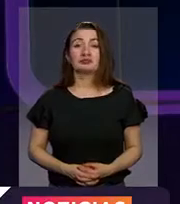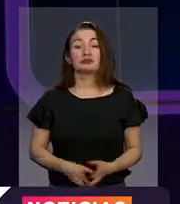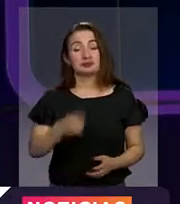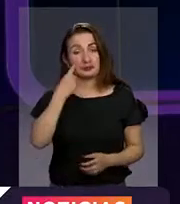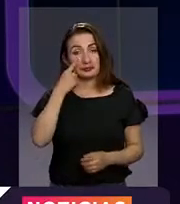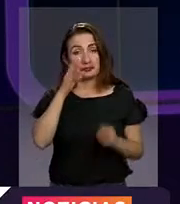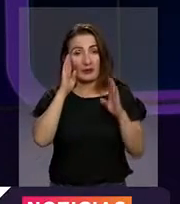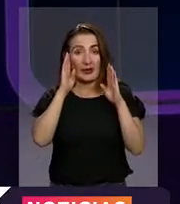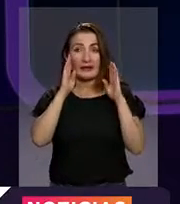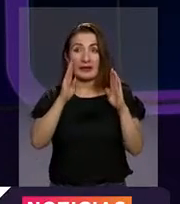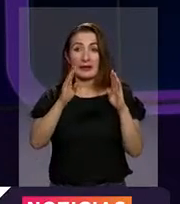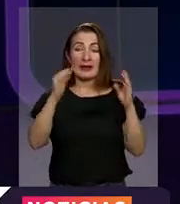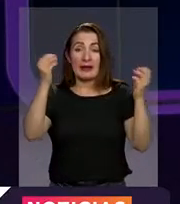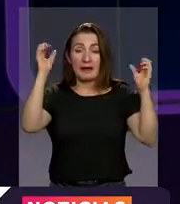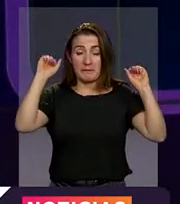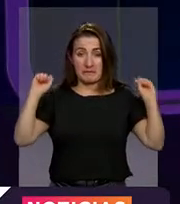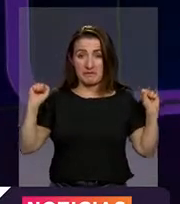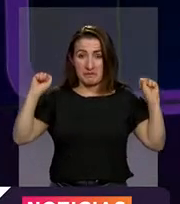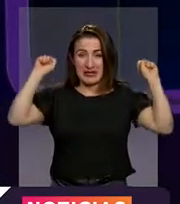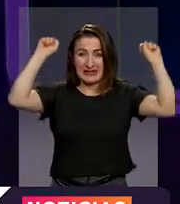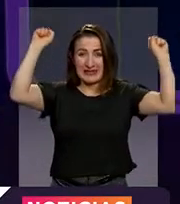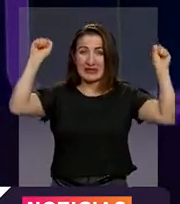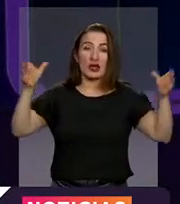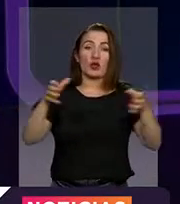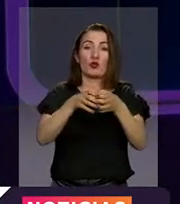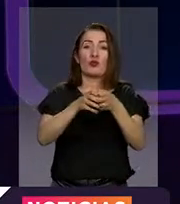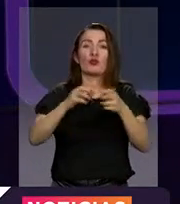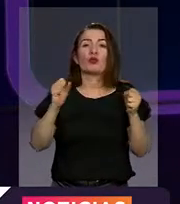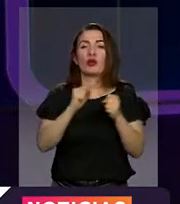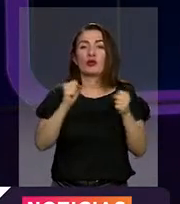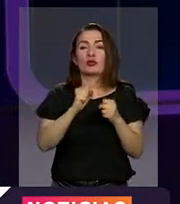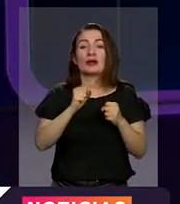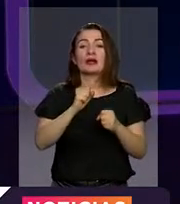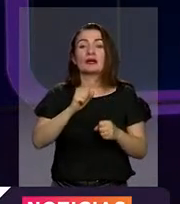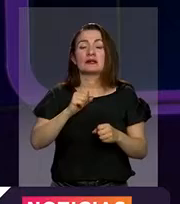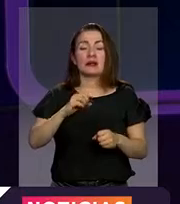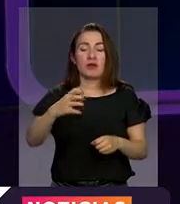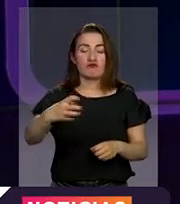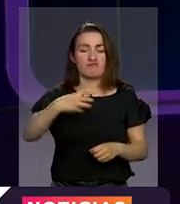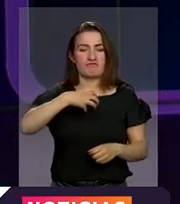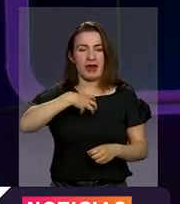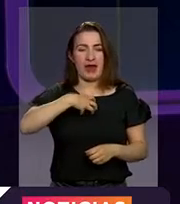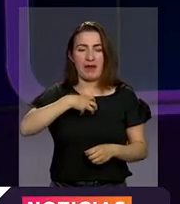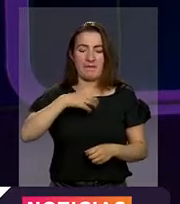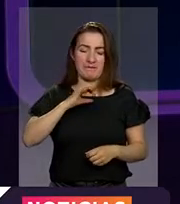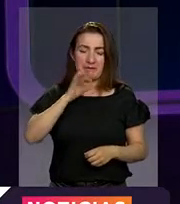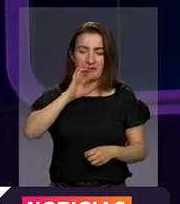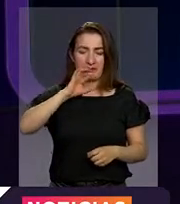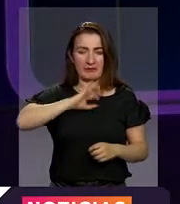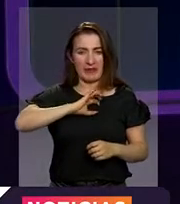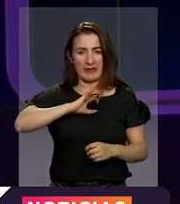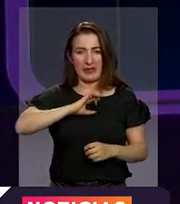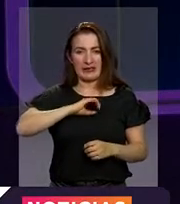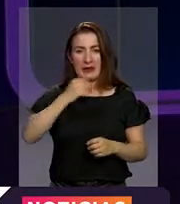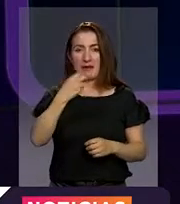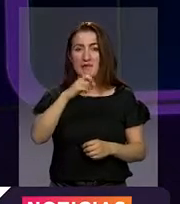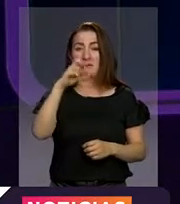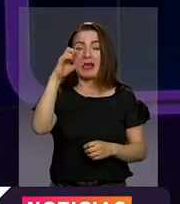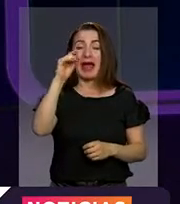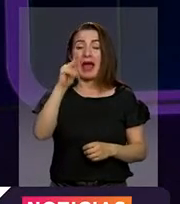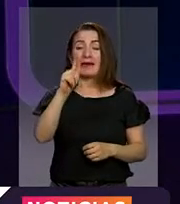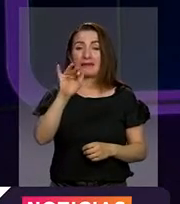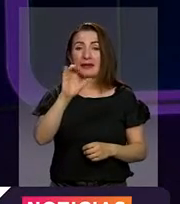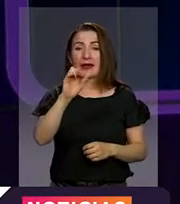Mucha atención porque el pesista paralímpico del equipo Bogotá, Fabio Torres, logró medalla de plata en la Copa Mundo de para Powerlifting que se